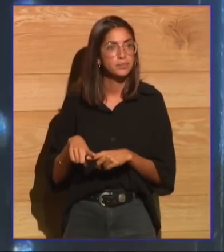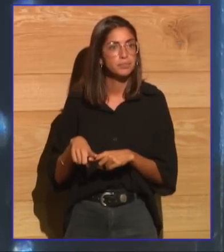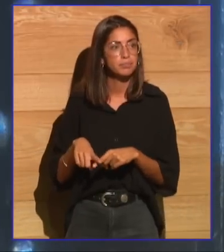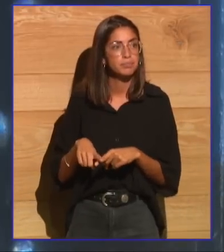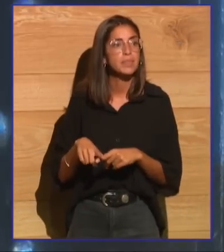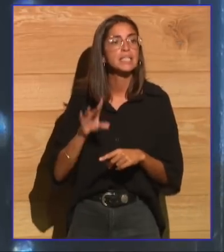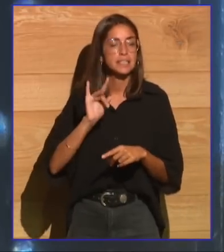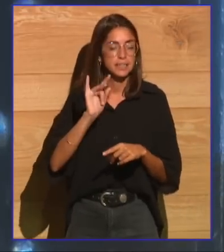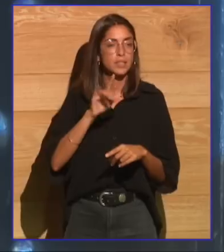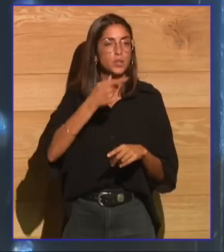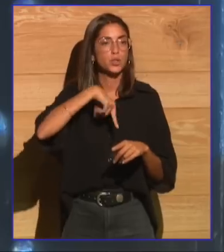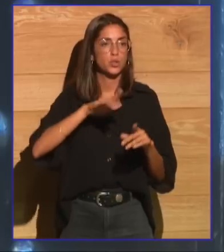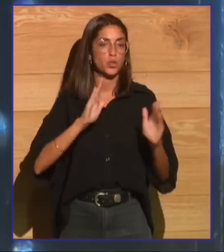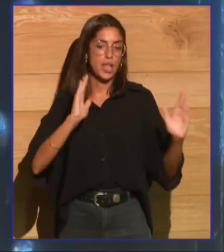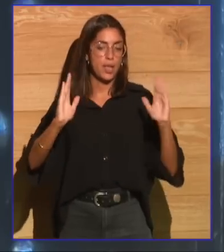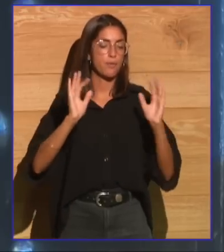más allá de esa fase